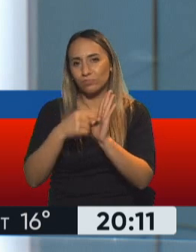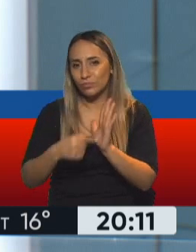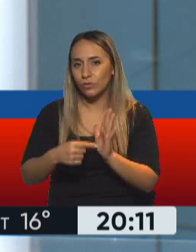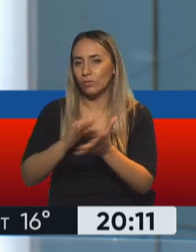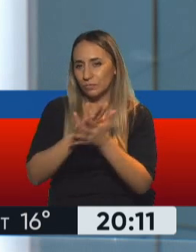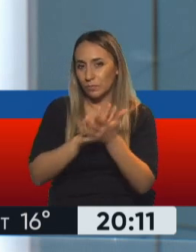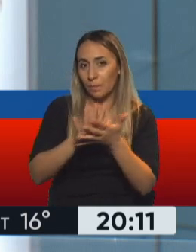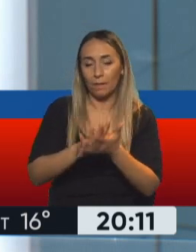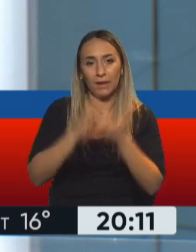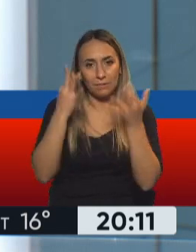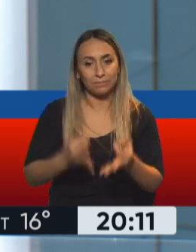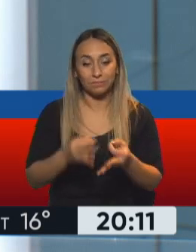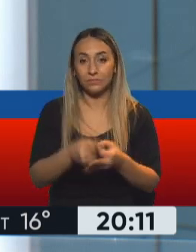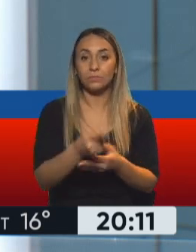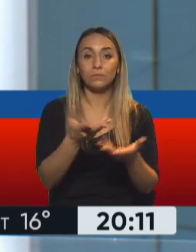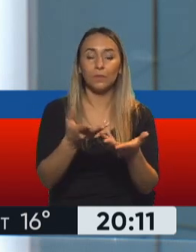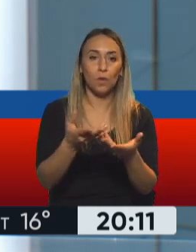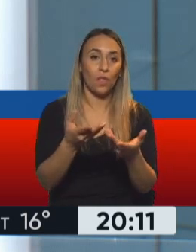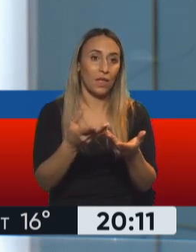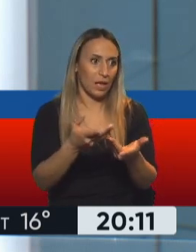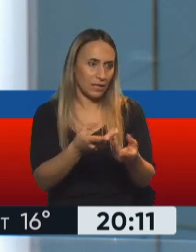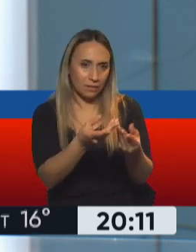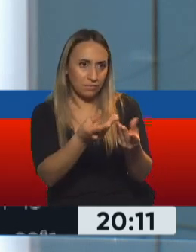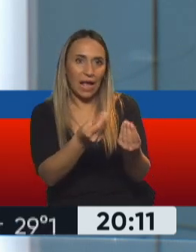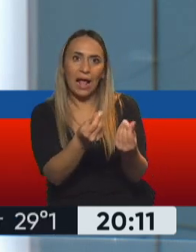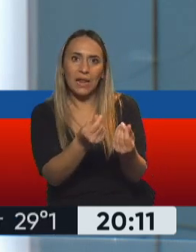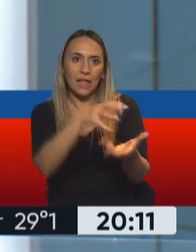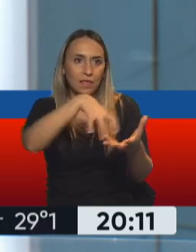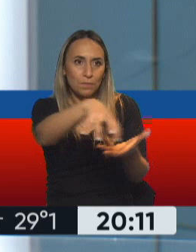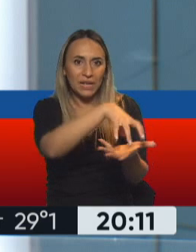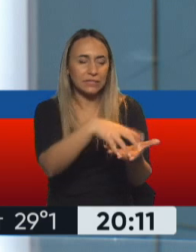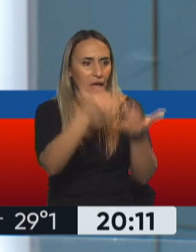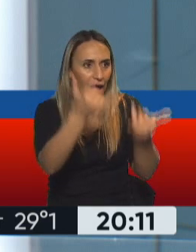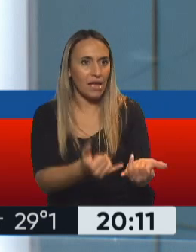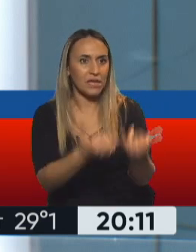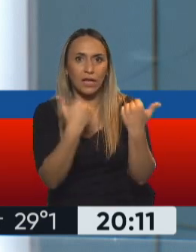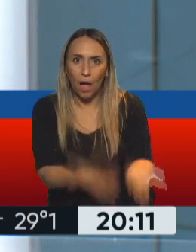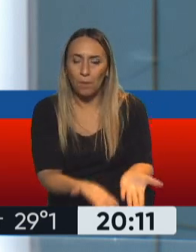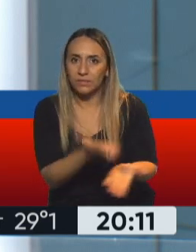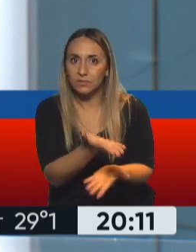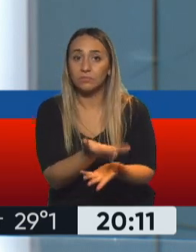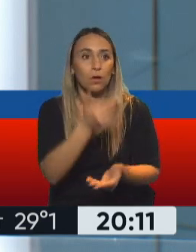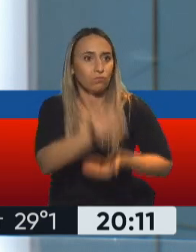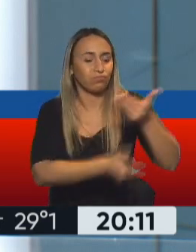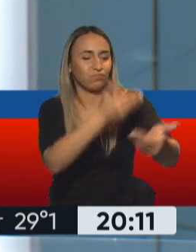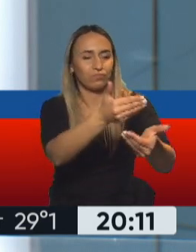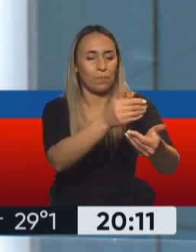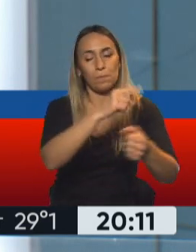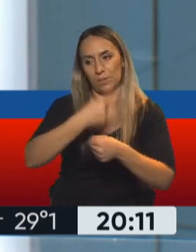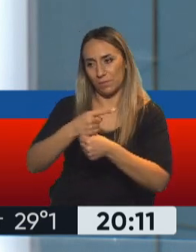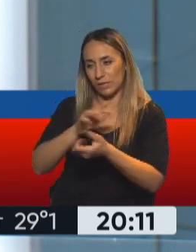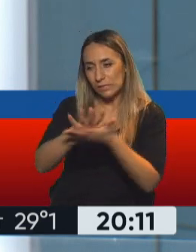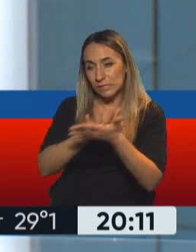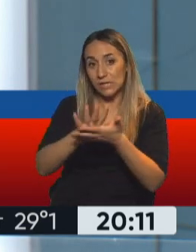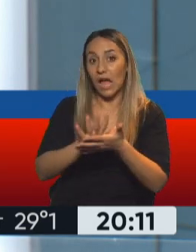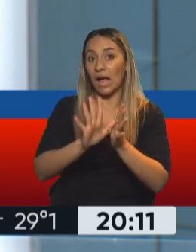que efectivamente este capital que vemos que efectivamente está pueda seguir desarrollándose, y en una de esas pasará a ser el primer país dentro de la región